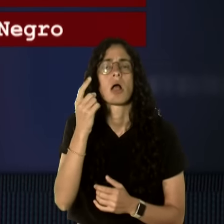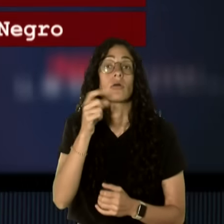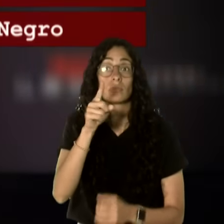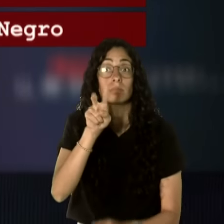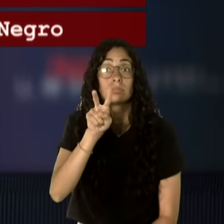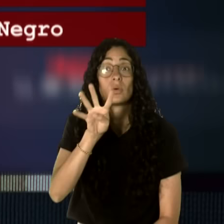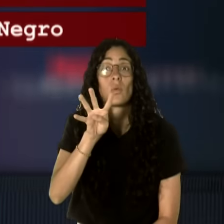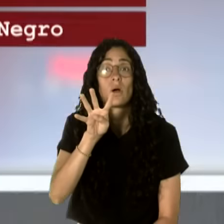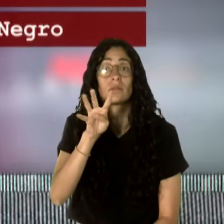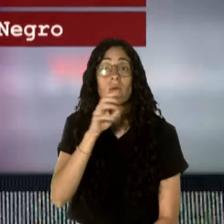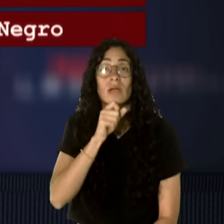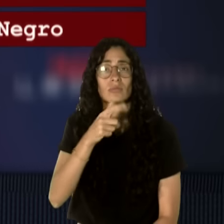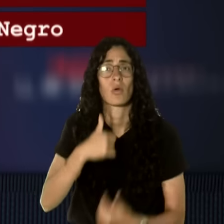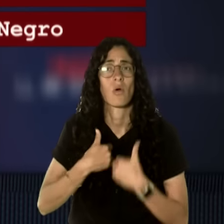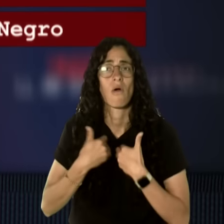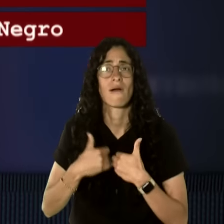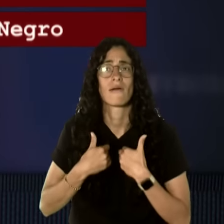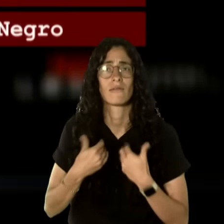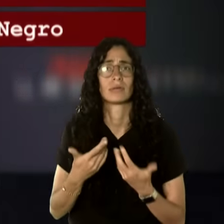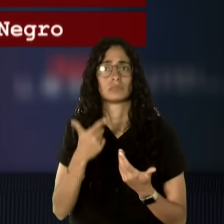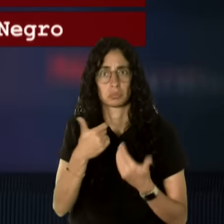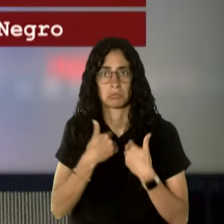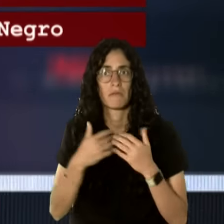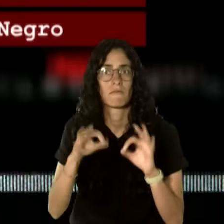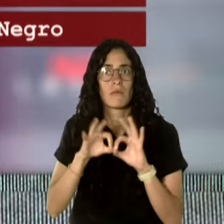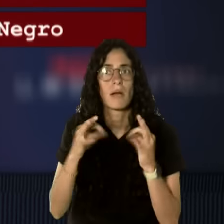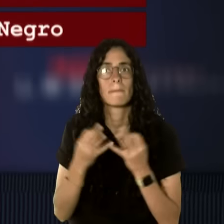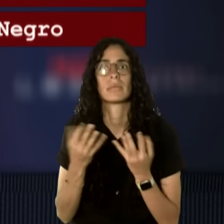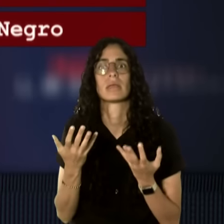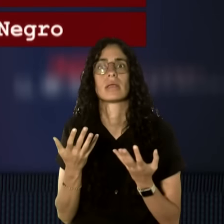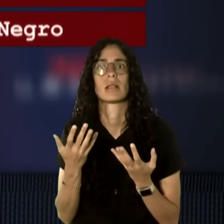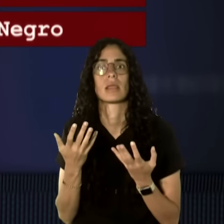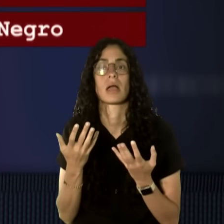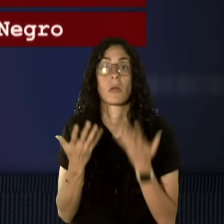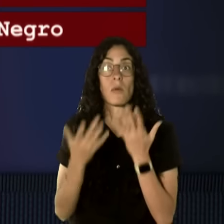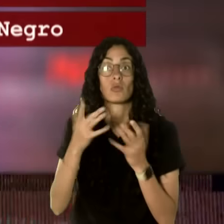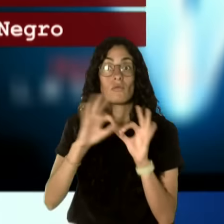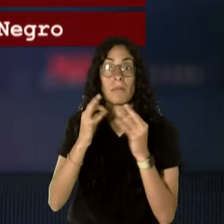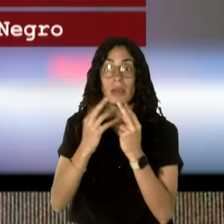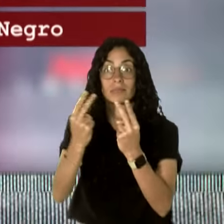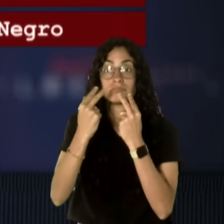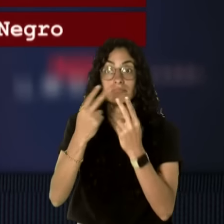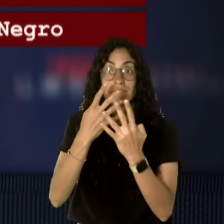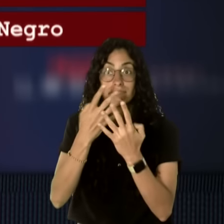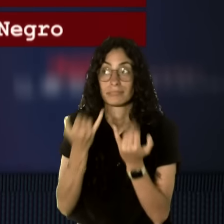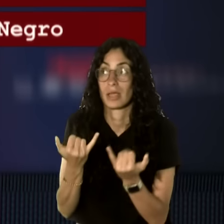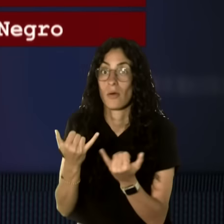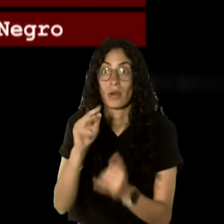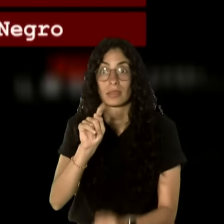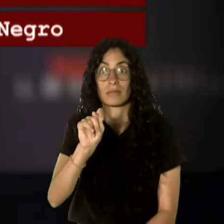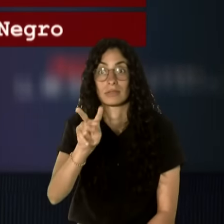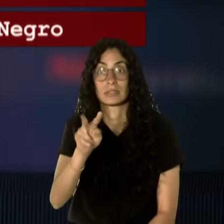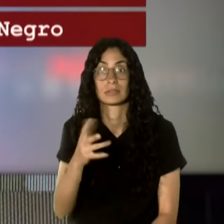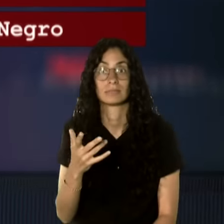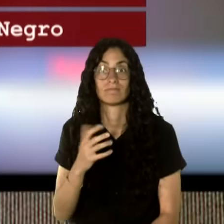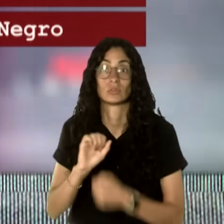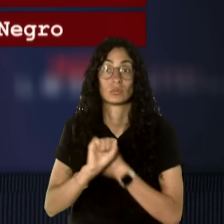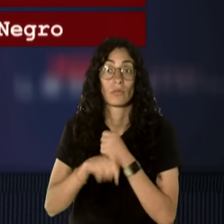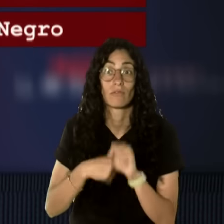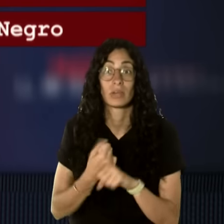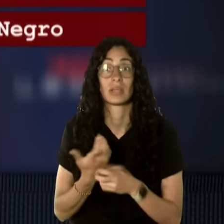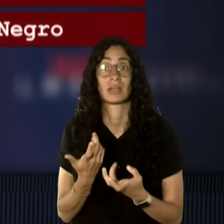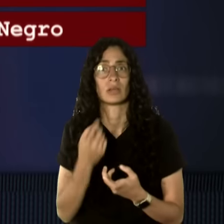eres un muchacho jovencito tú tienes que tener familia ahora mismo que están viéndote en televisión y que estás en la lista de los más buscados sufriendo los